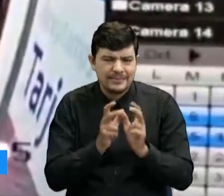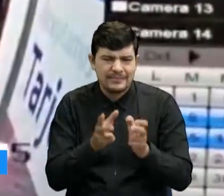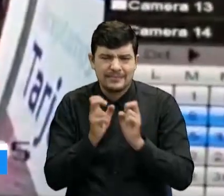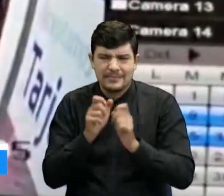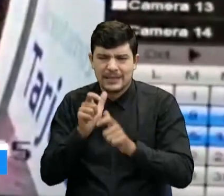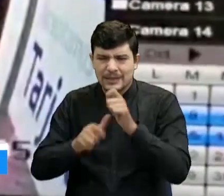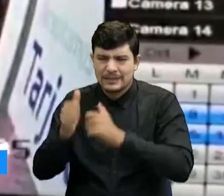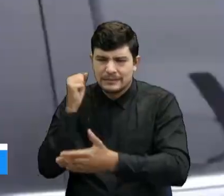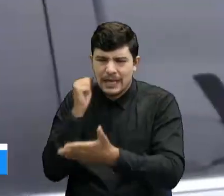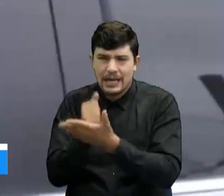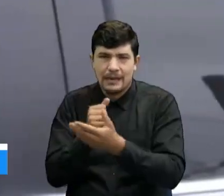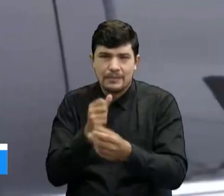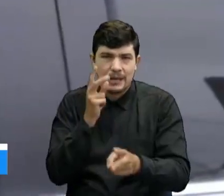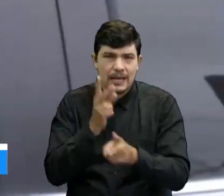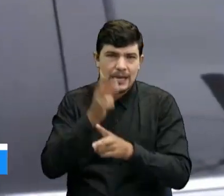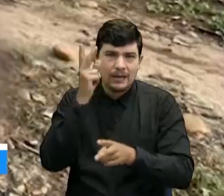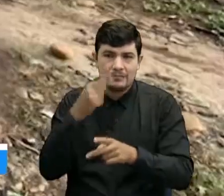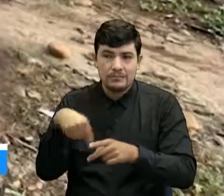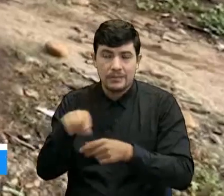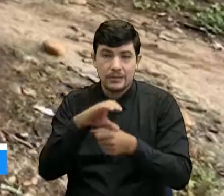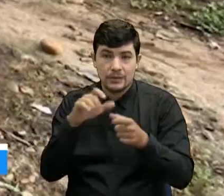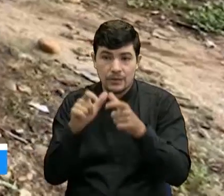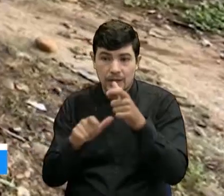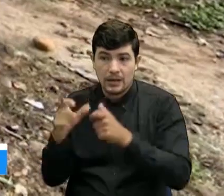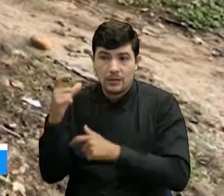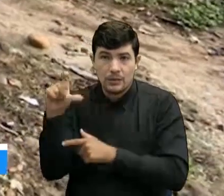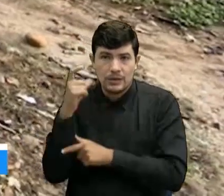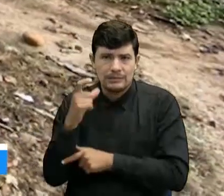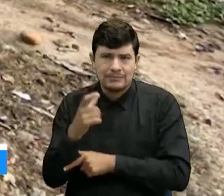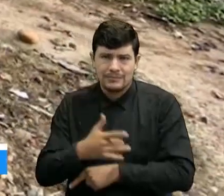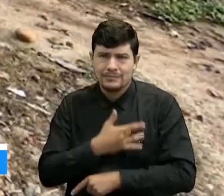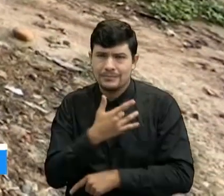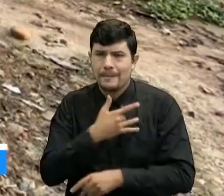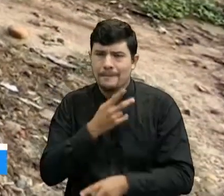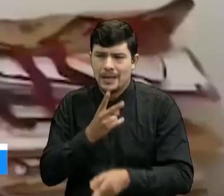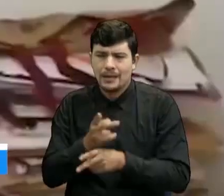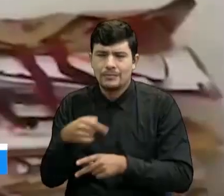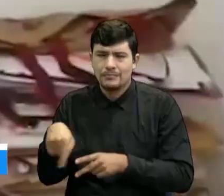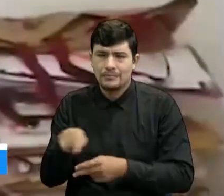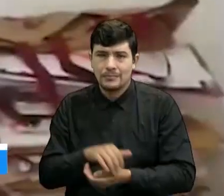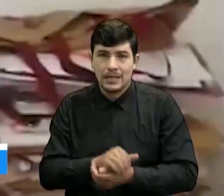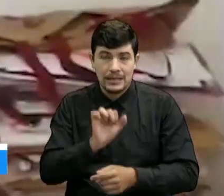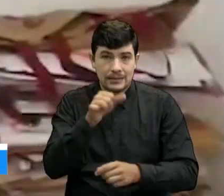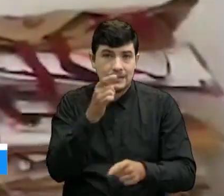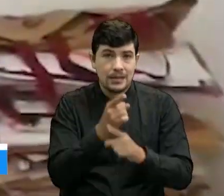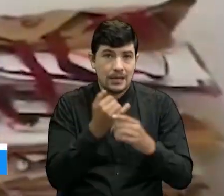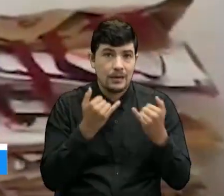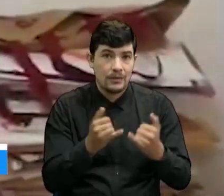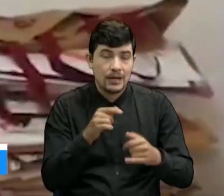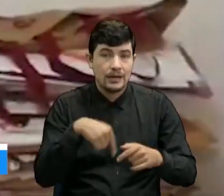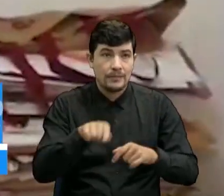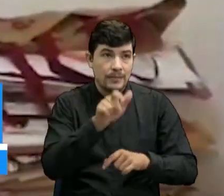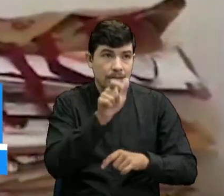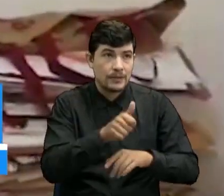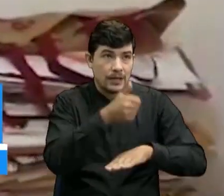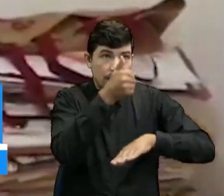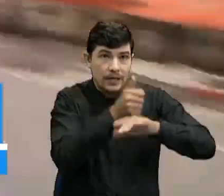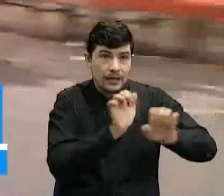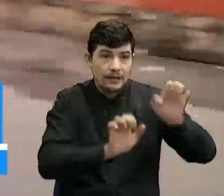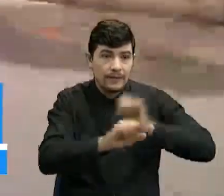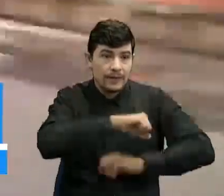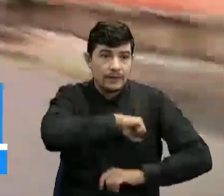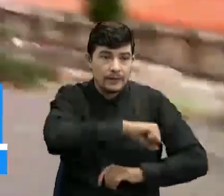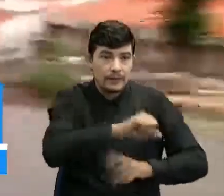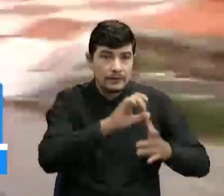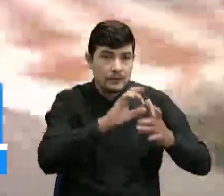que la percepción de seguridad en los cucuteños y fuera de la ciudad sea negativa. Para Enrique Pertús, director de la Red Departamental de Defensores de Derechos Humanos en Norte de Santander,